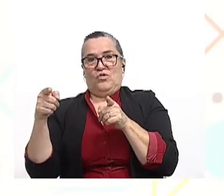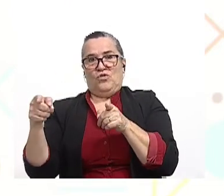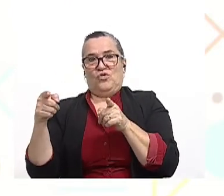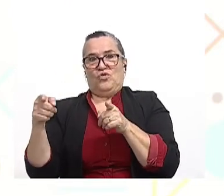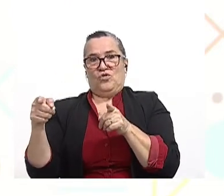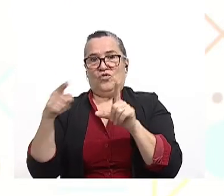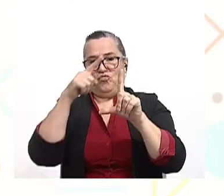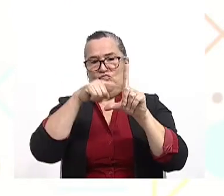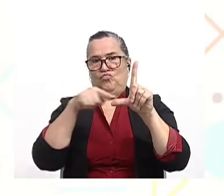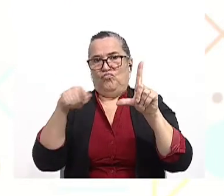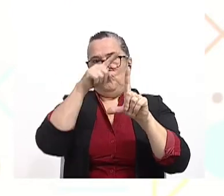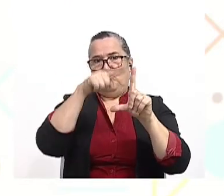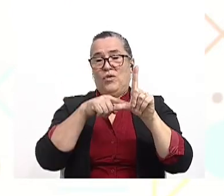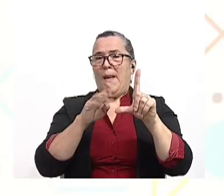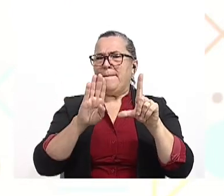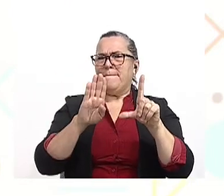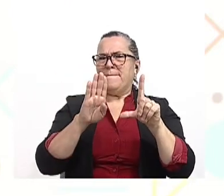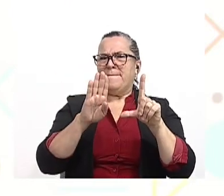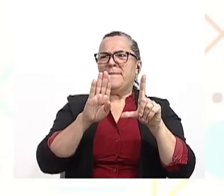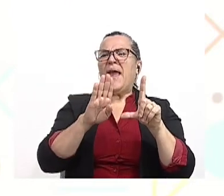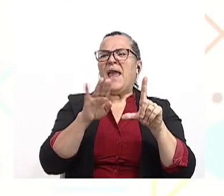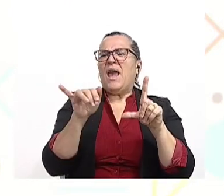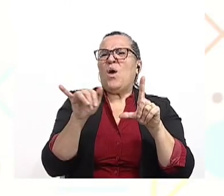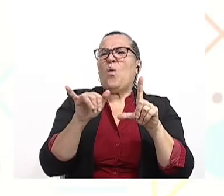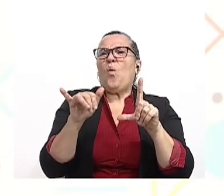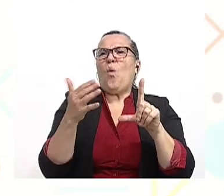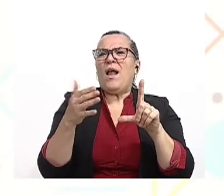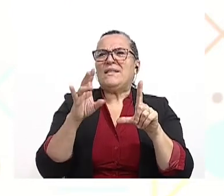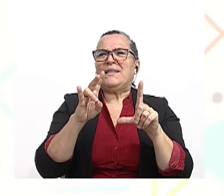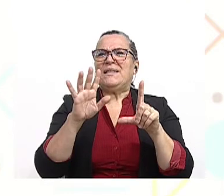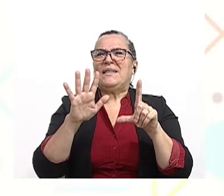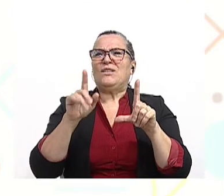b en esta ecuación, obtenemos que b es igual a